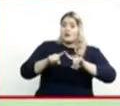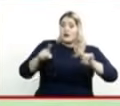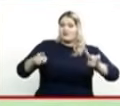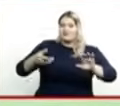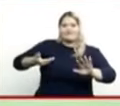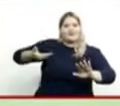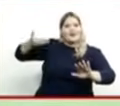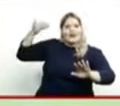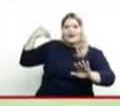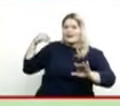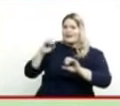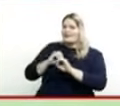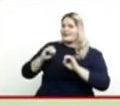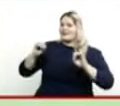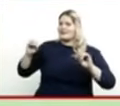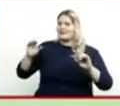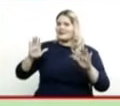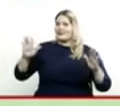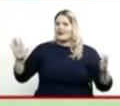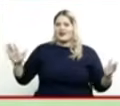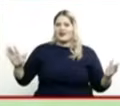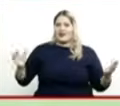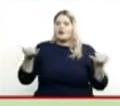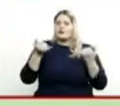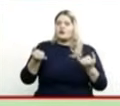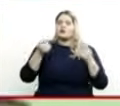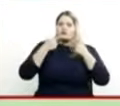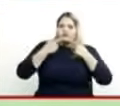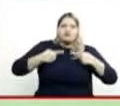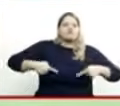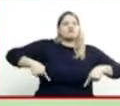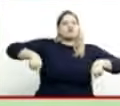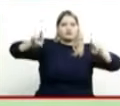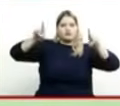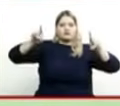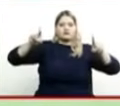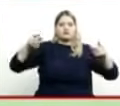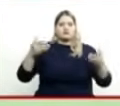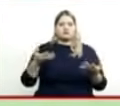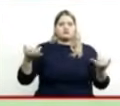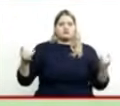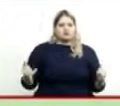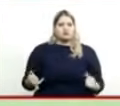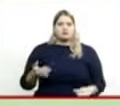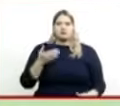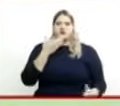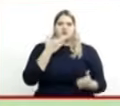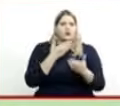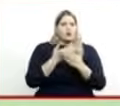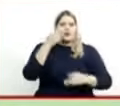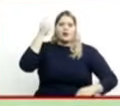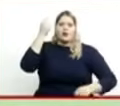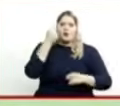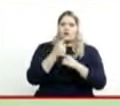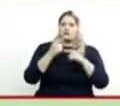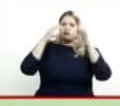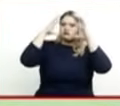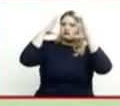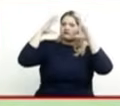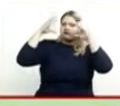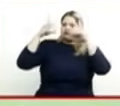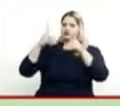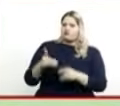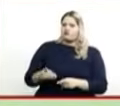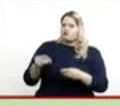década, no se había logrado. Con la acertada decisión de entregar a las Fuerzas Armadas y